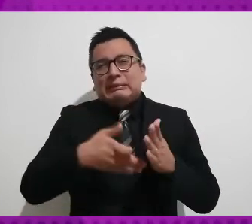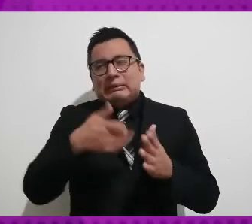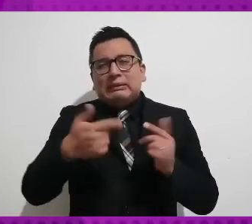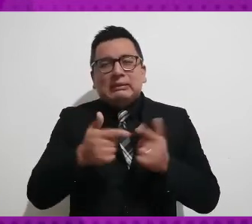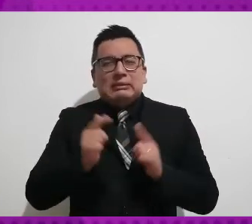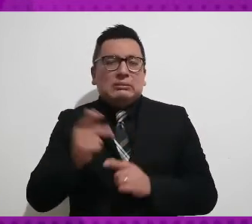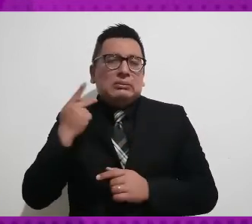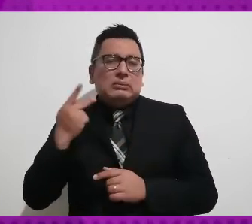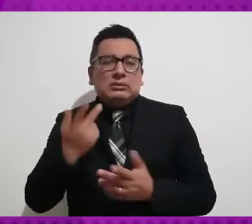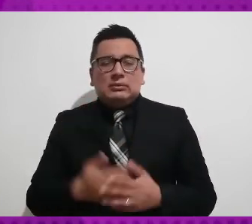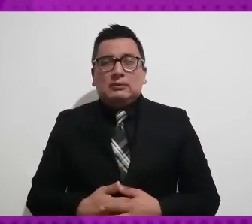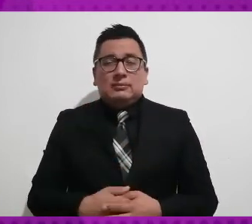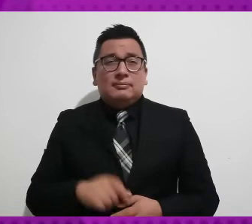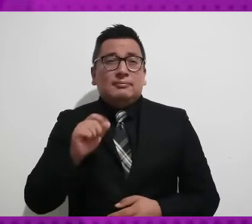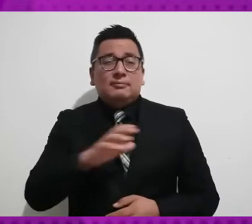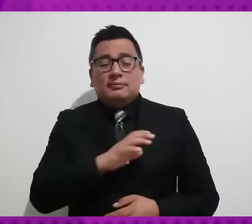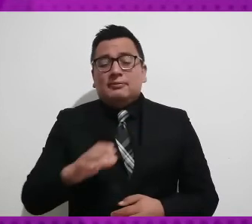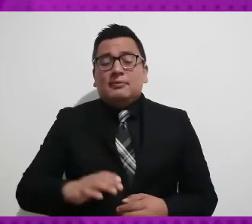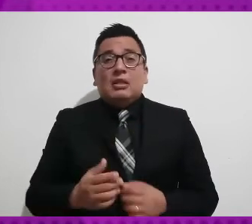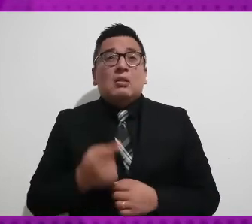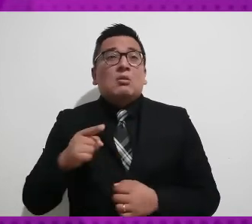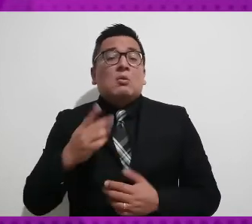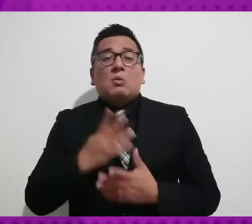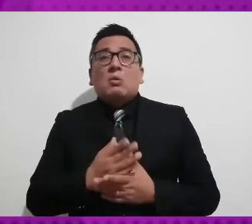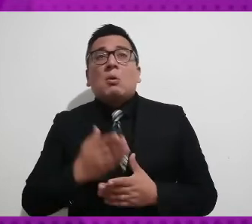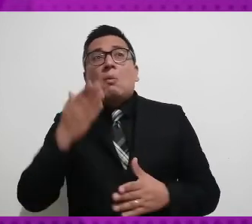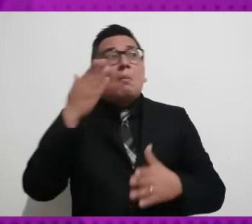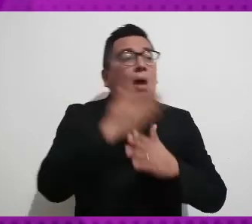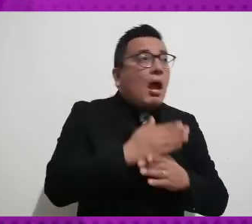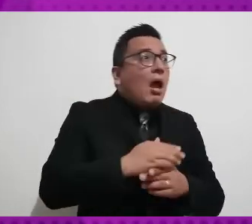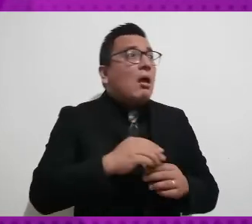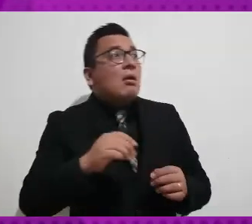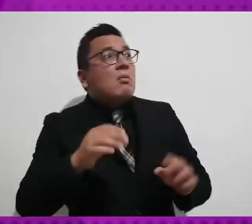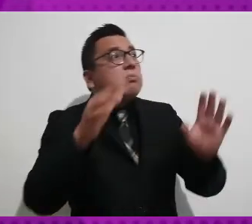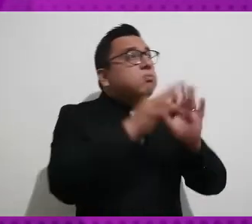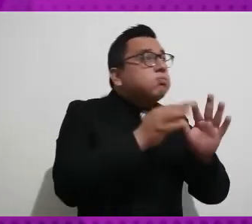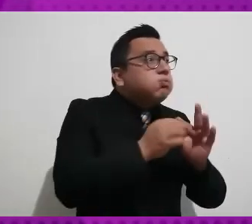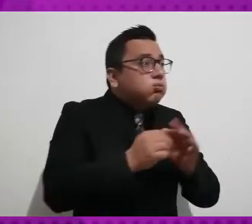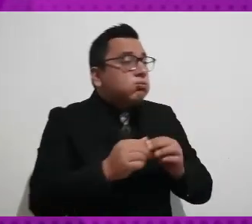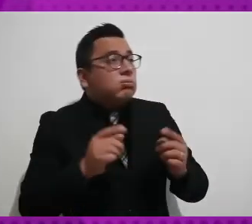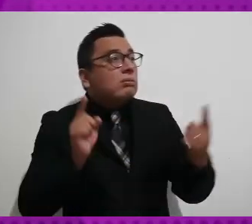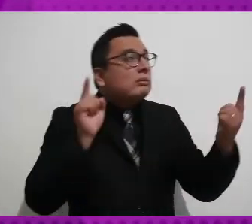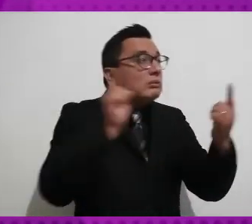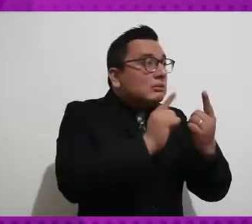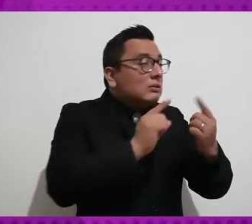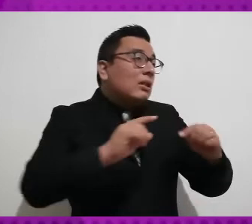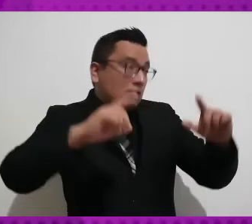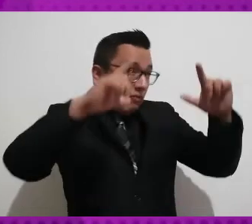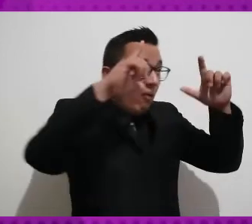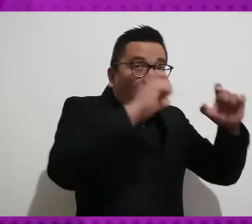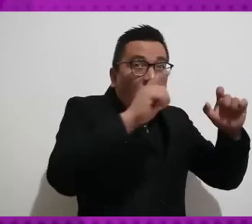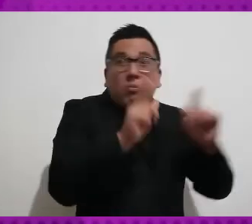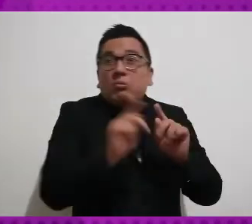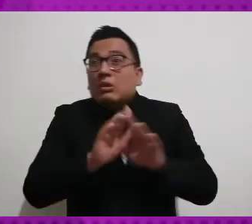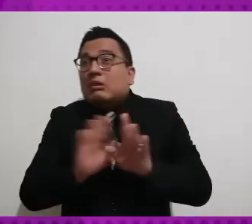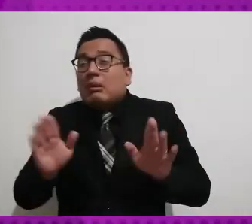a los partidos y a los candidatos. Para ellos solamente es ir, tocar la puerta, tomarse la foto, y no existe realmente un plan de trabajo que el ciudadano